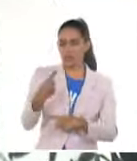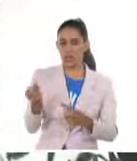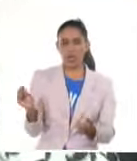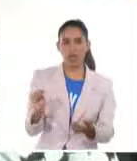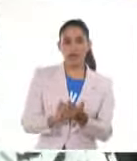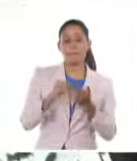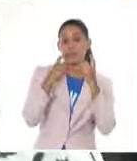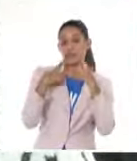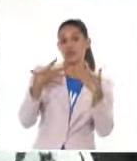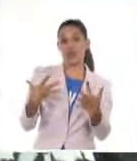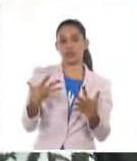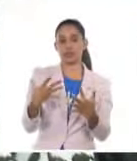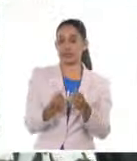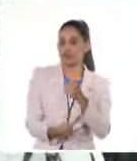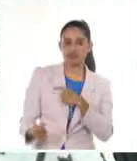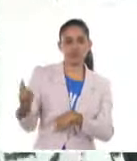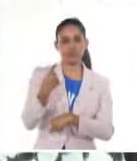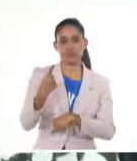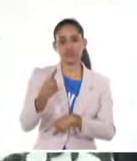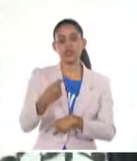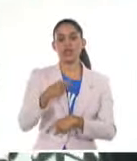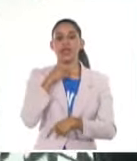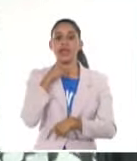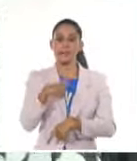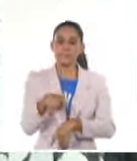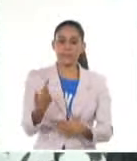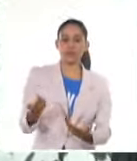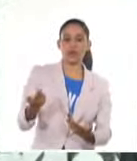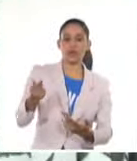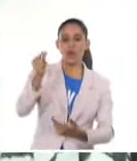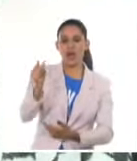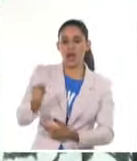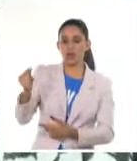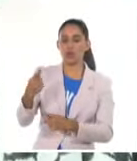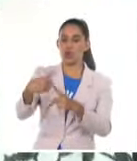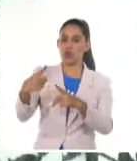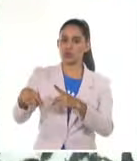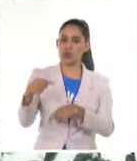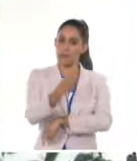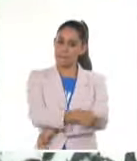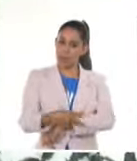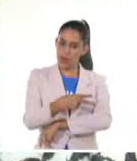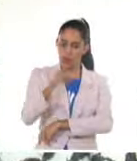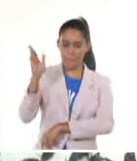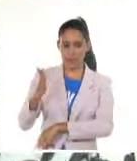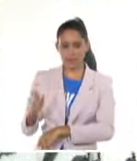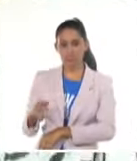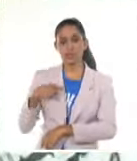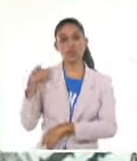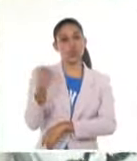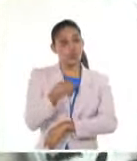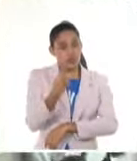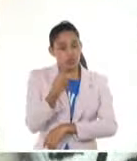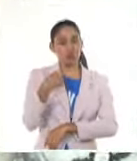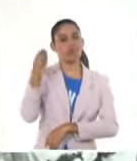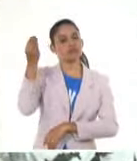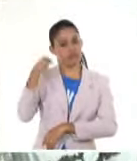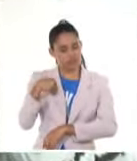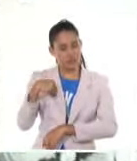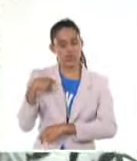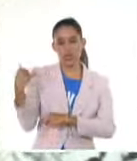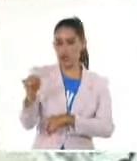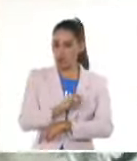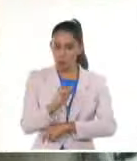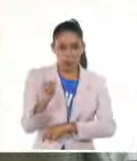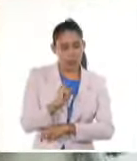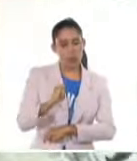que lo que haga un centro de pensamiento en Brasil lo percibamos la gente del Estado español, y lo que hagamos nosotros lo percibáis vosotros